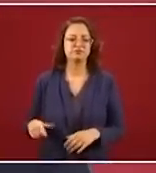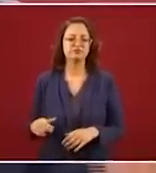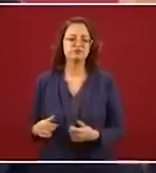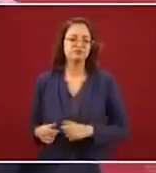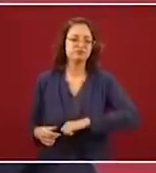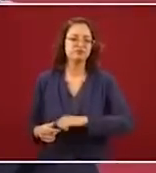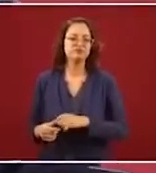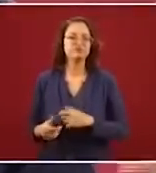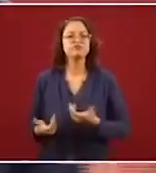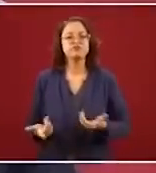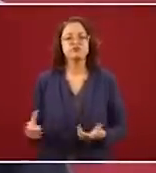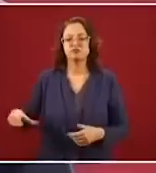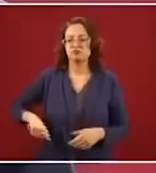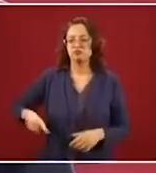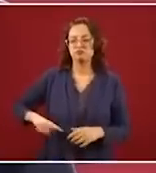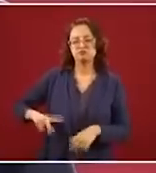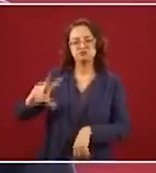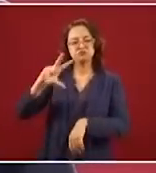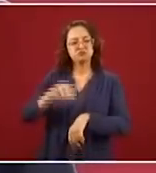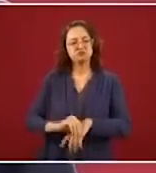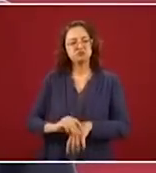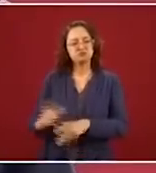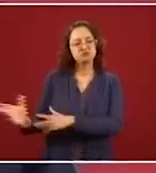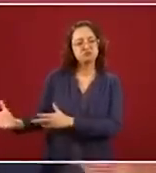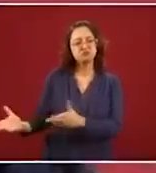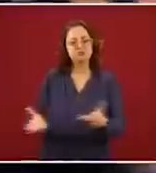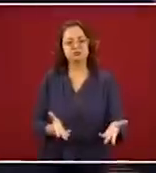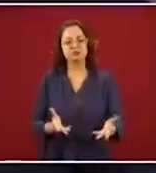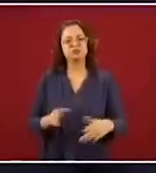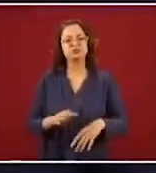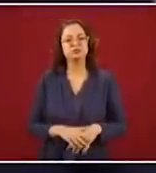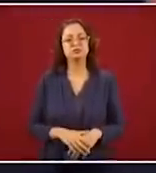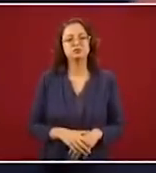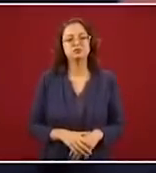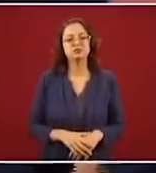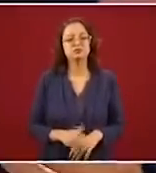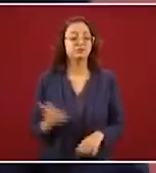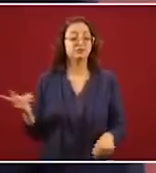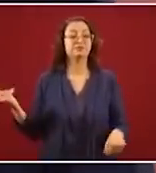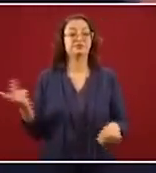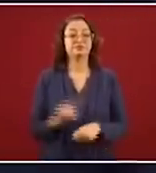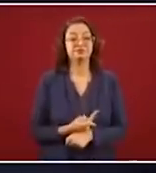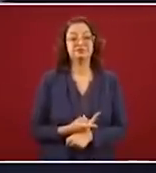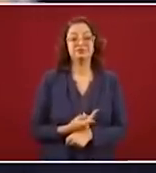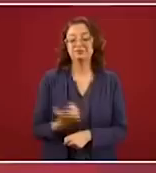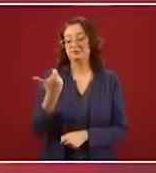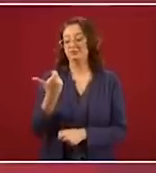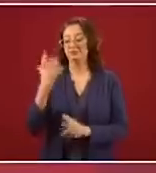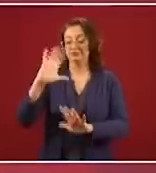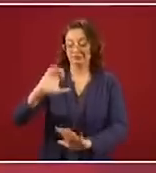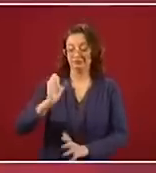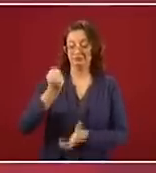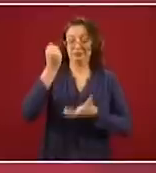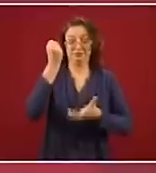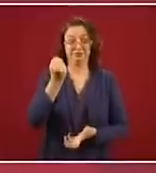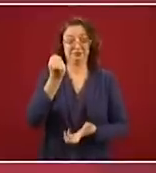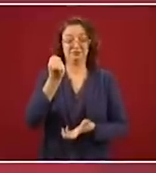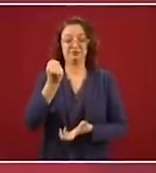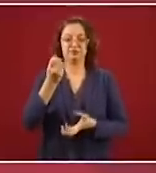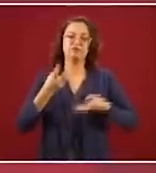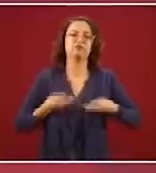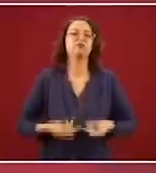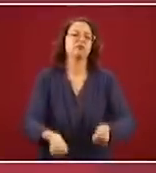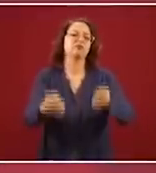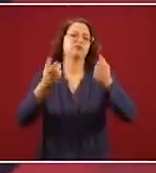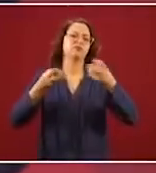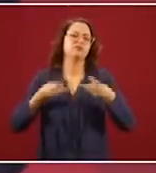gobierno, tolerado por el gobierno, pues el dinero público, el dinero de todos, ¿sí?, se